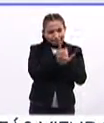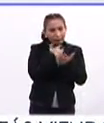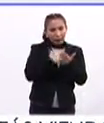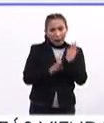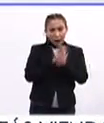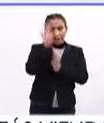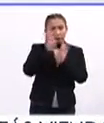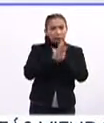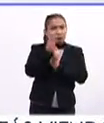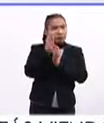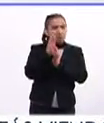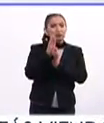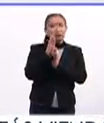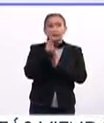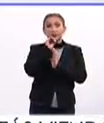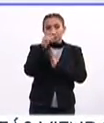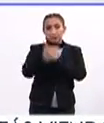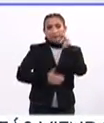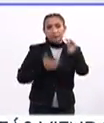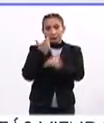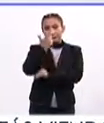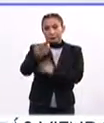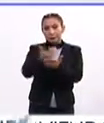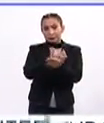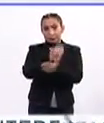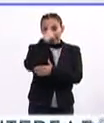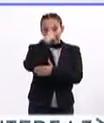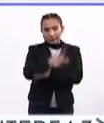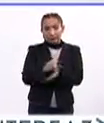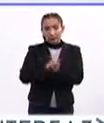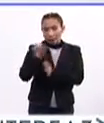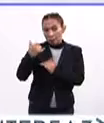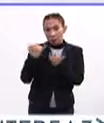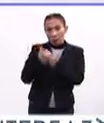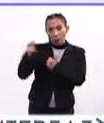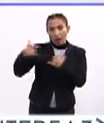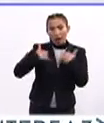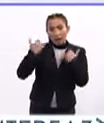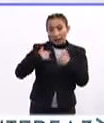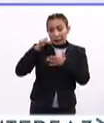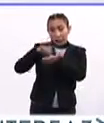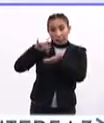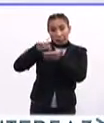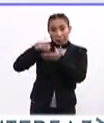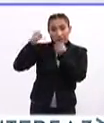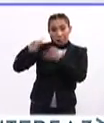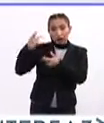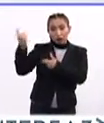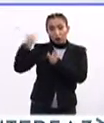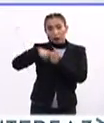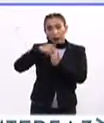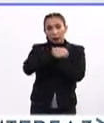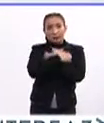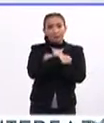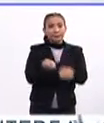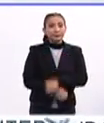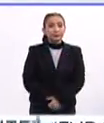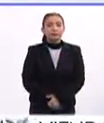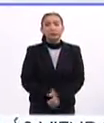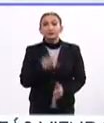al crecimiento y al desarrollo económico del país, como los jóvenes si invertimos en ellos y en su inserción educativa.